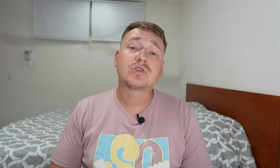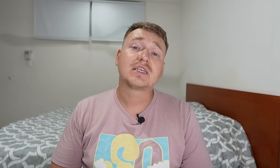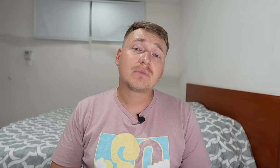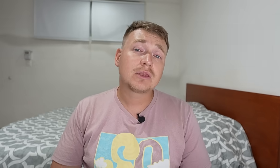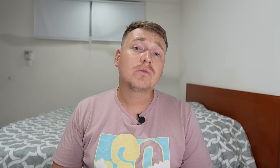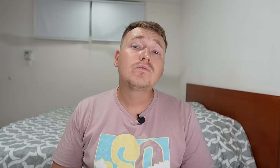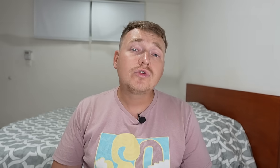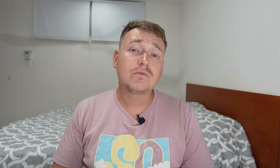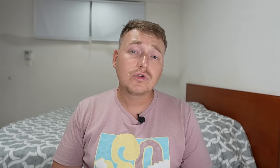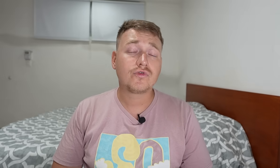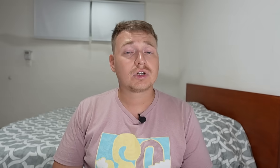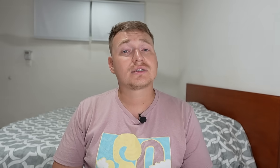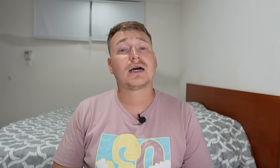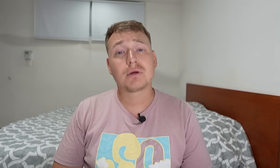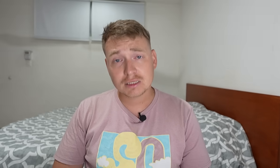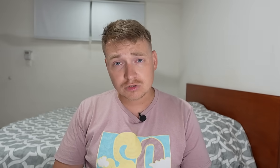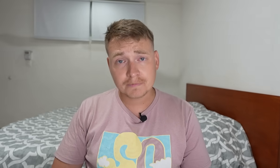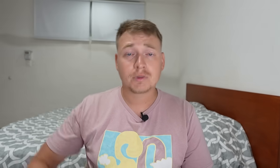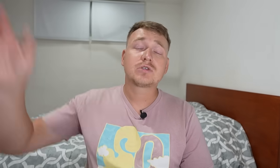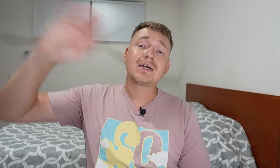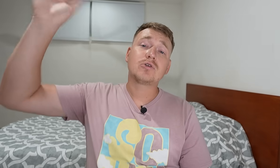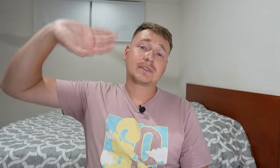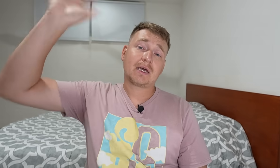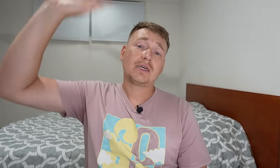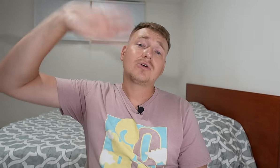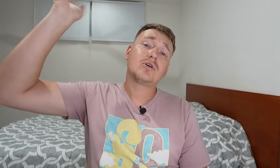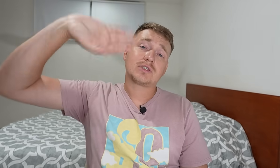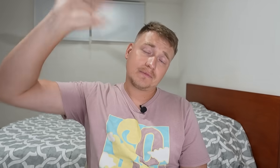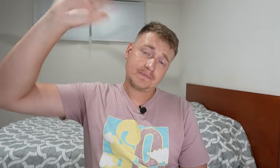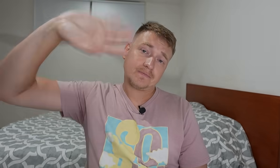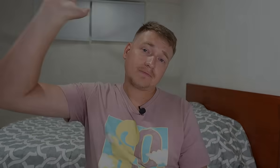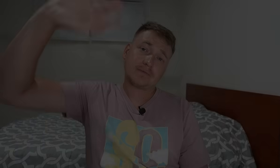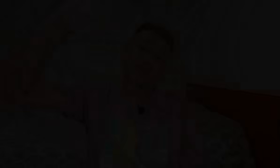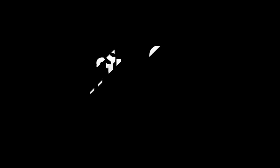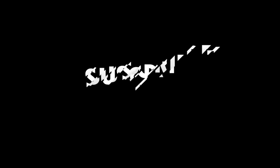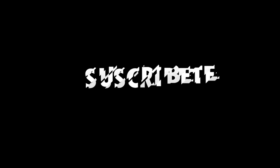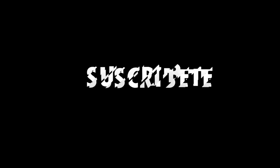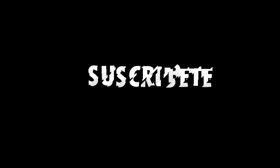Y amigos, les mando muy, muy fuertes abrazos. Nos vemos. Adiós.